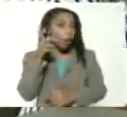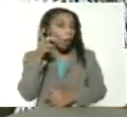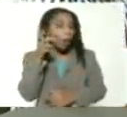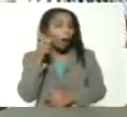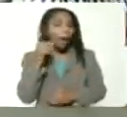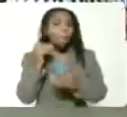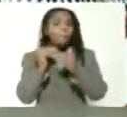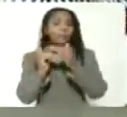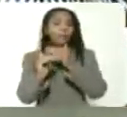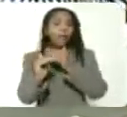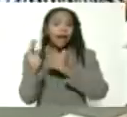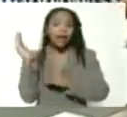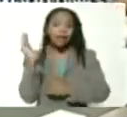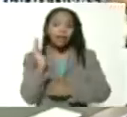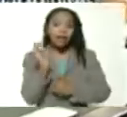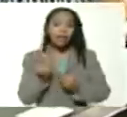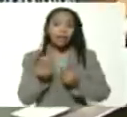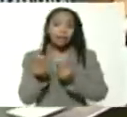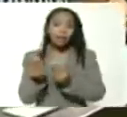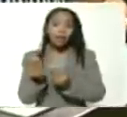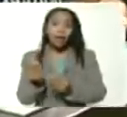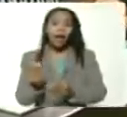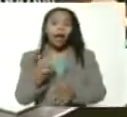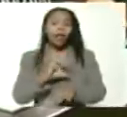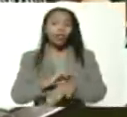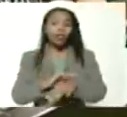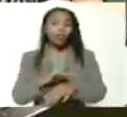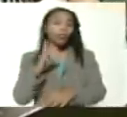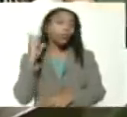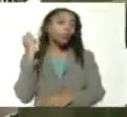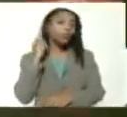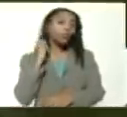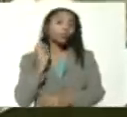el mensaje que viene a traer el doctor Tale William Saad.